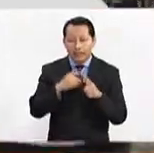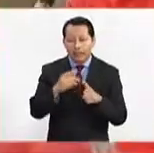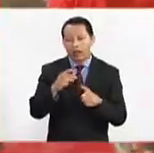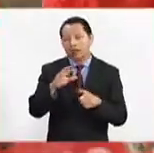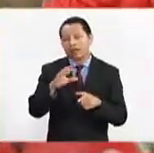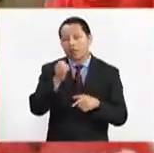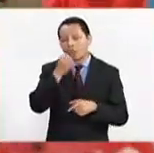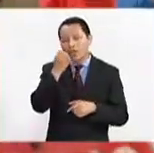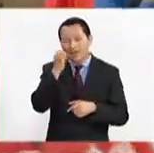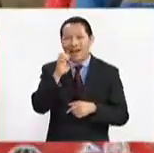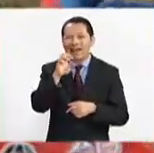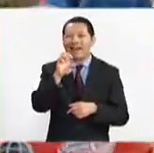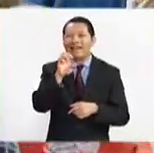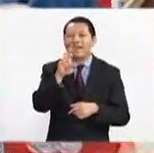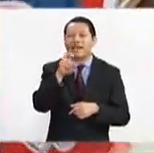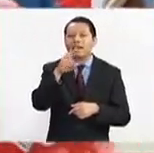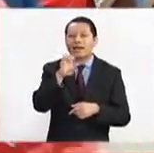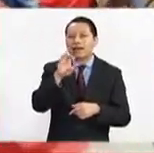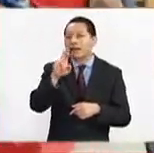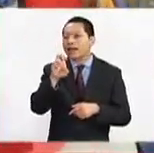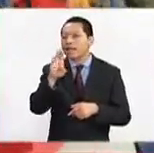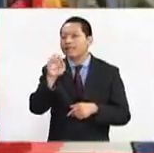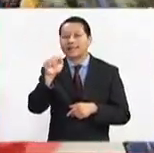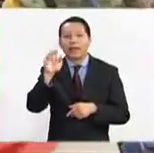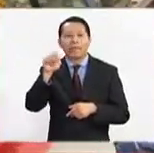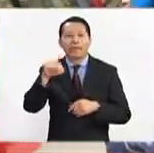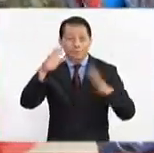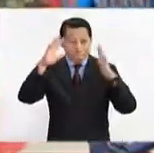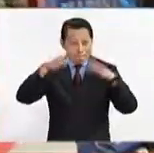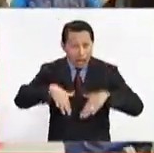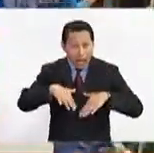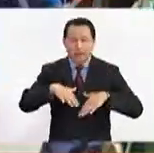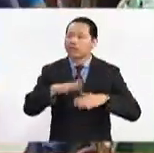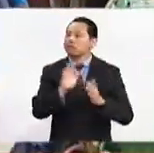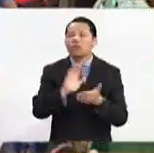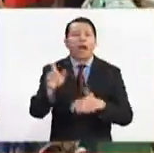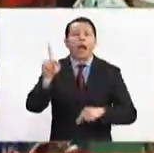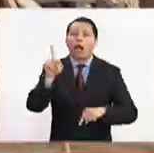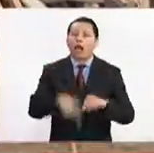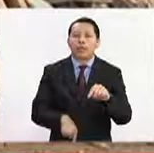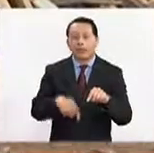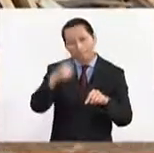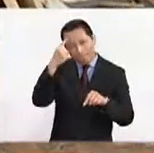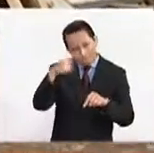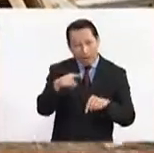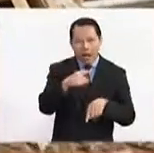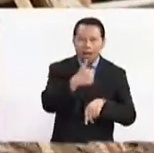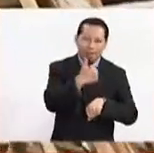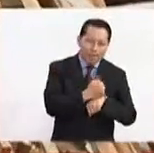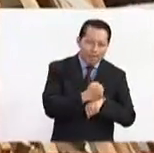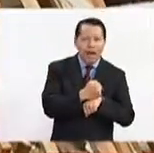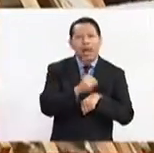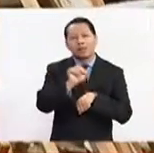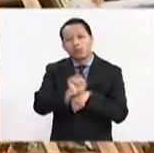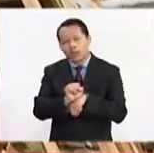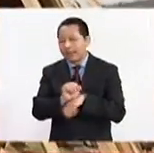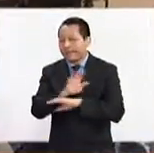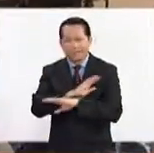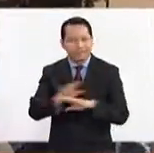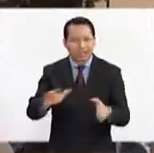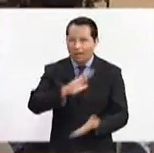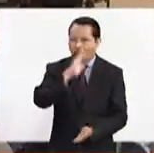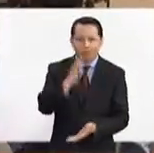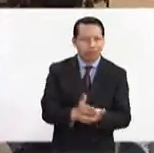Enrique Rebsamen presentar los servicios de educación en los niveles de preescolar, primaria y secundaria por lo que